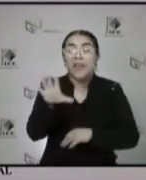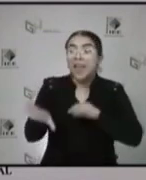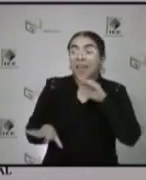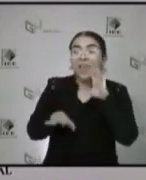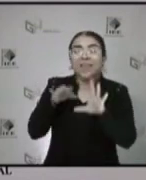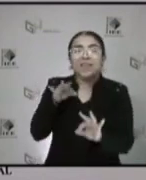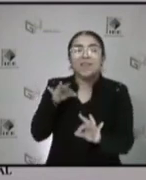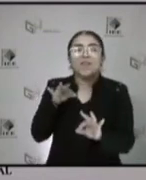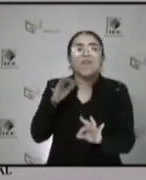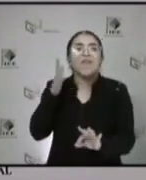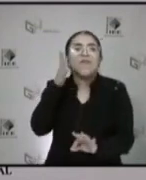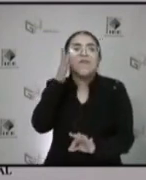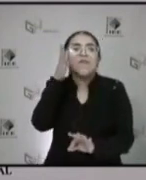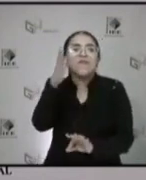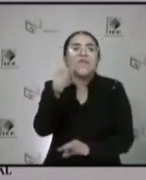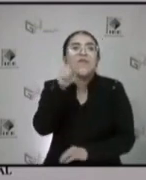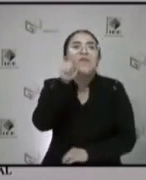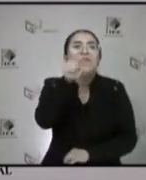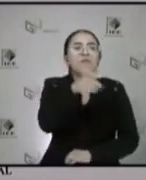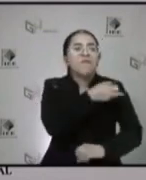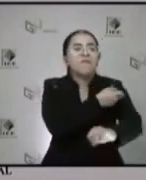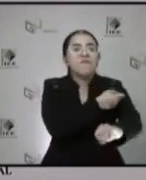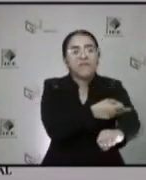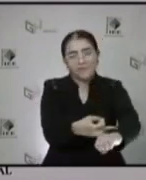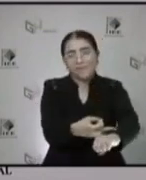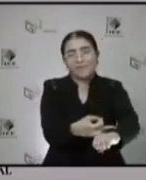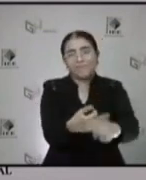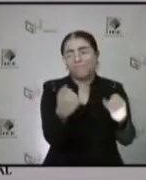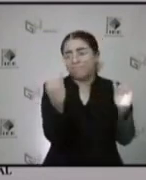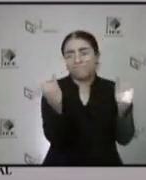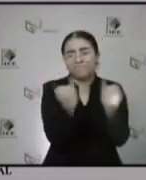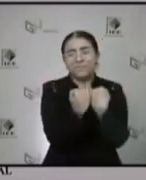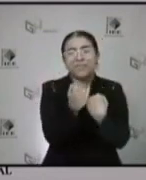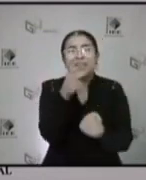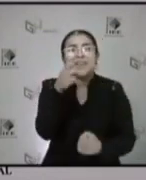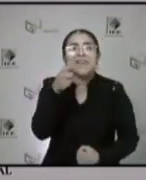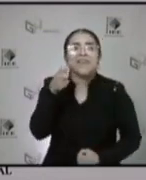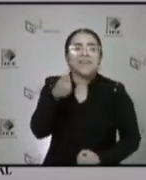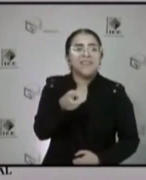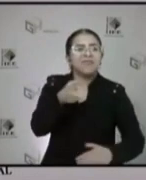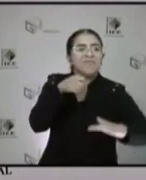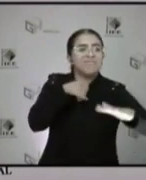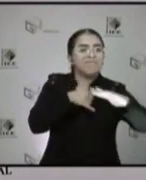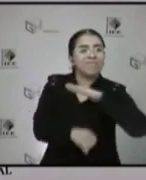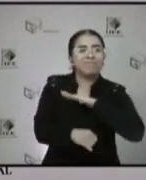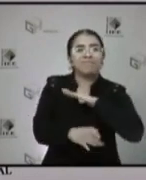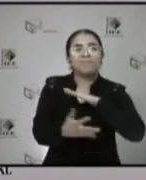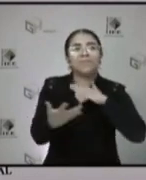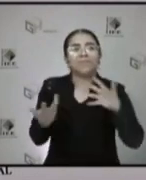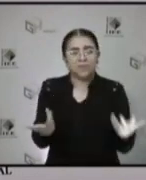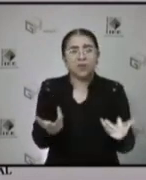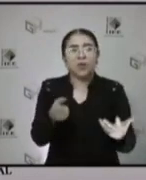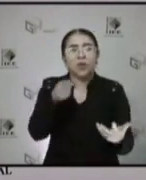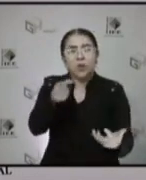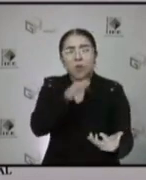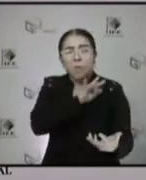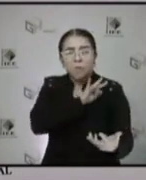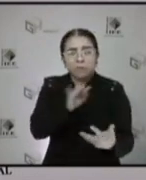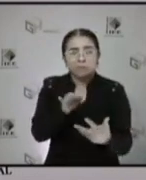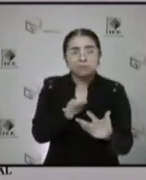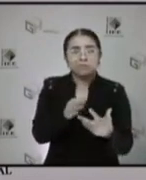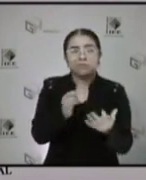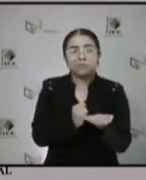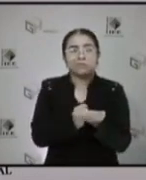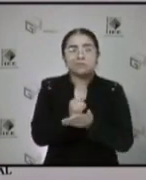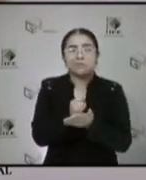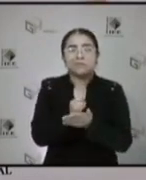el futuro de ti y de tu familia. Eso es de fondo. Vas a tener en tus manos el poder de